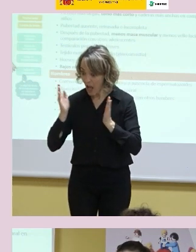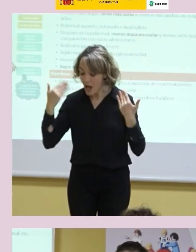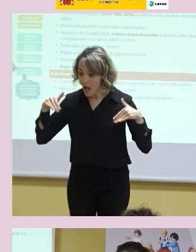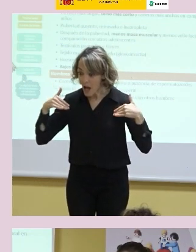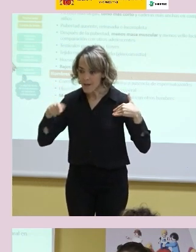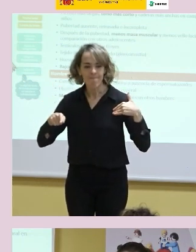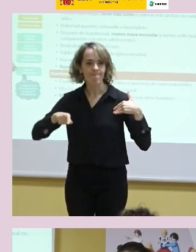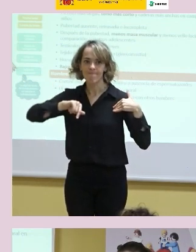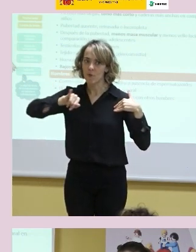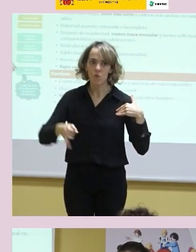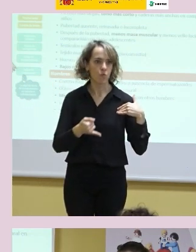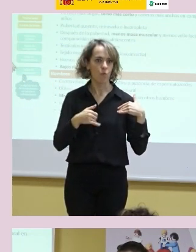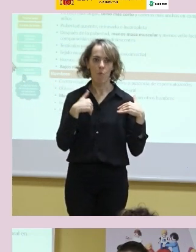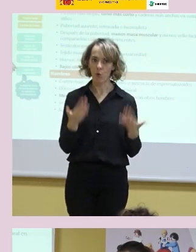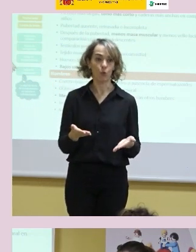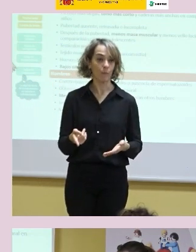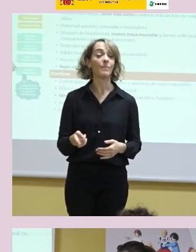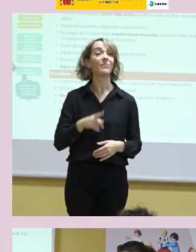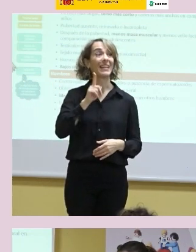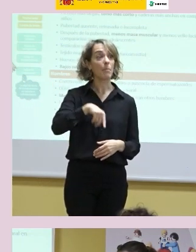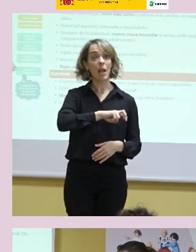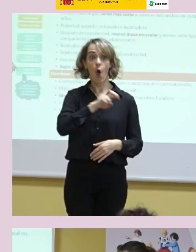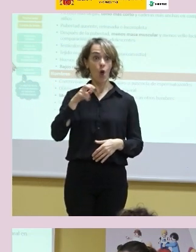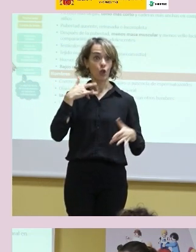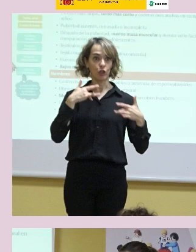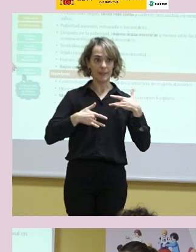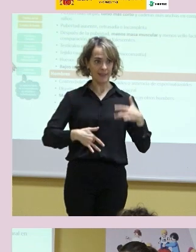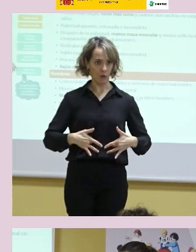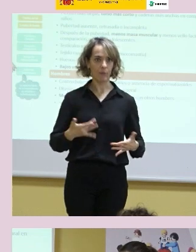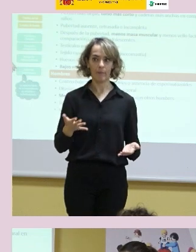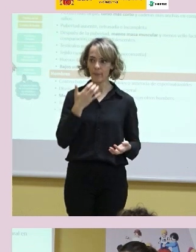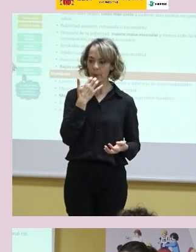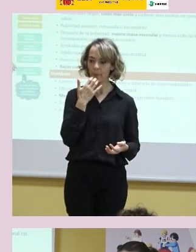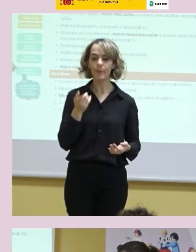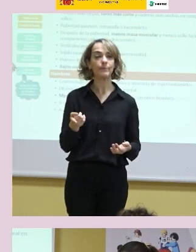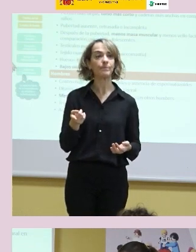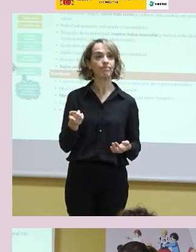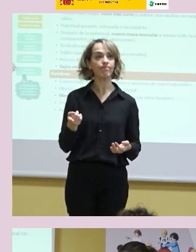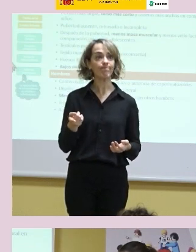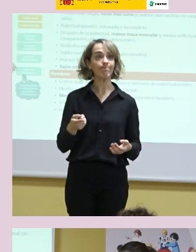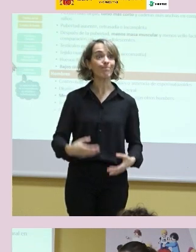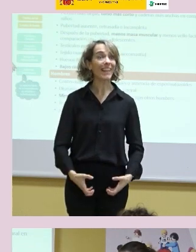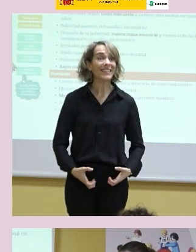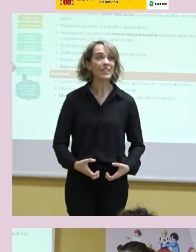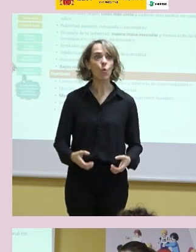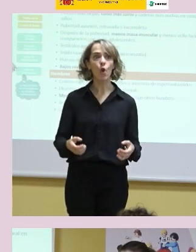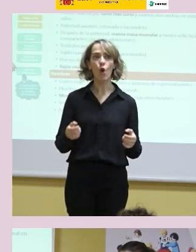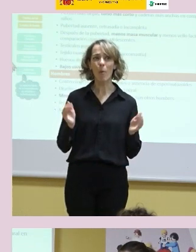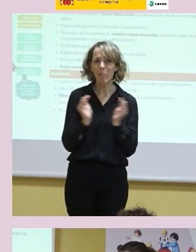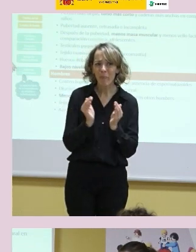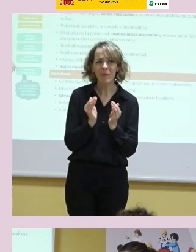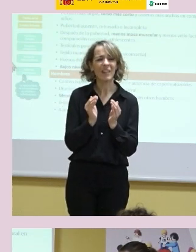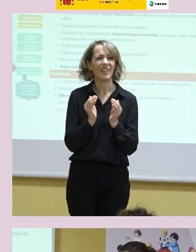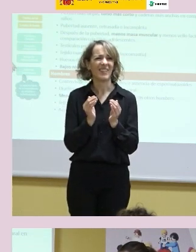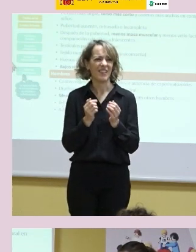Otra sintomatología también de estos pacientes es que tienen los testículos pequeños y firmes, un